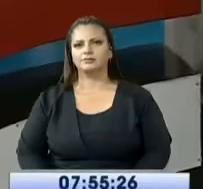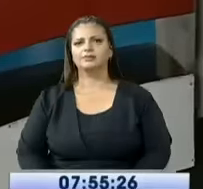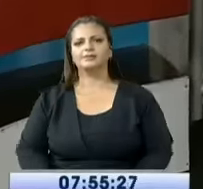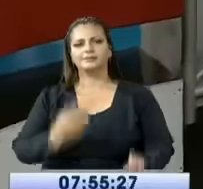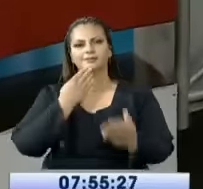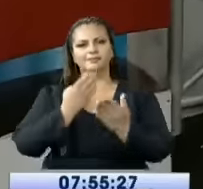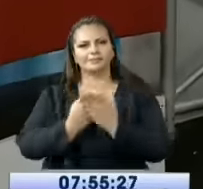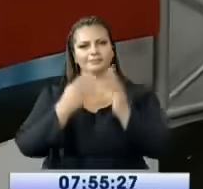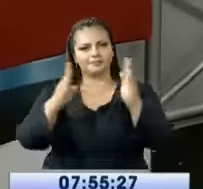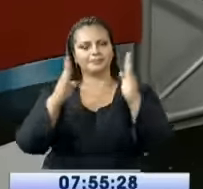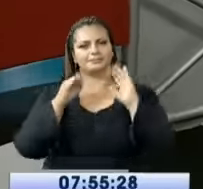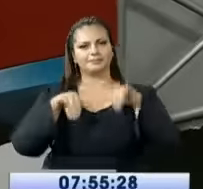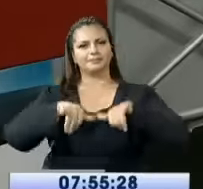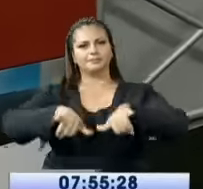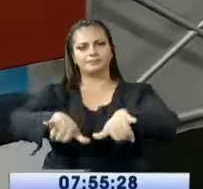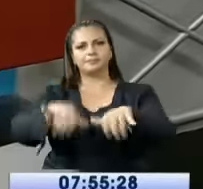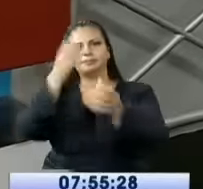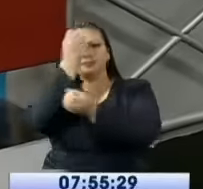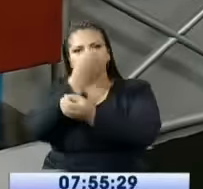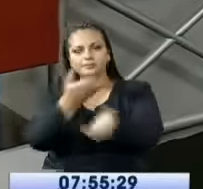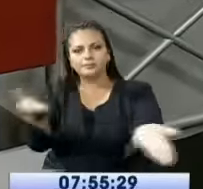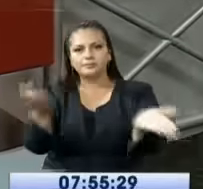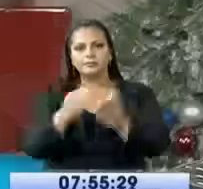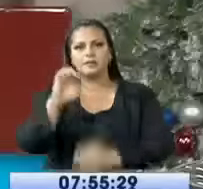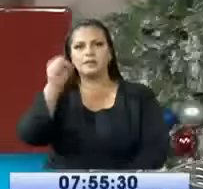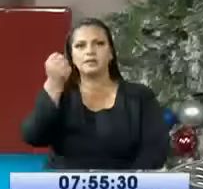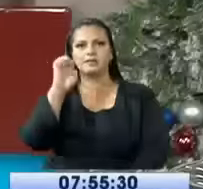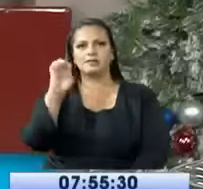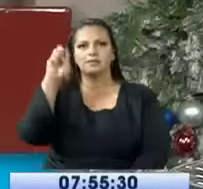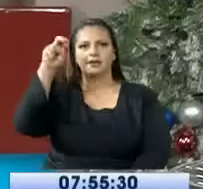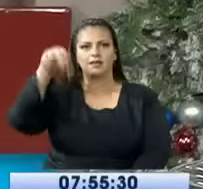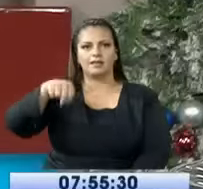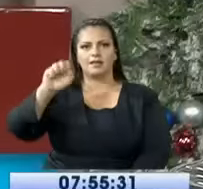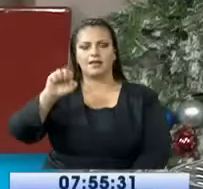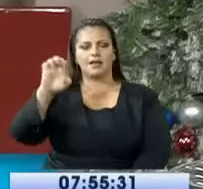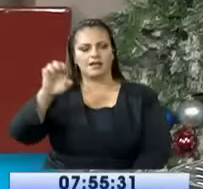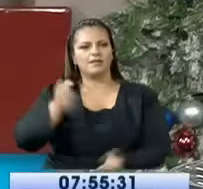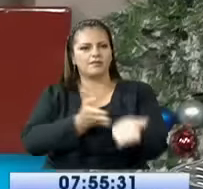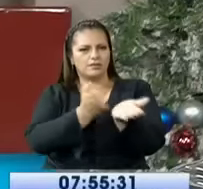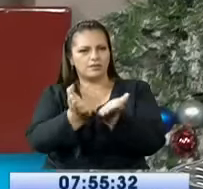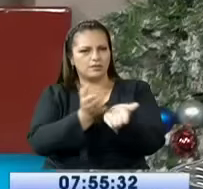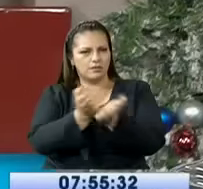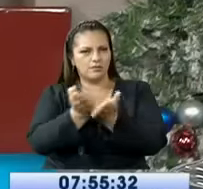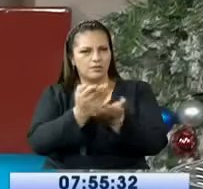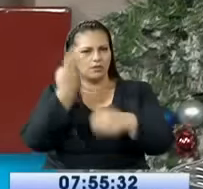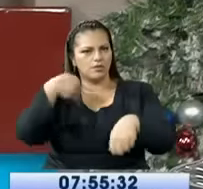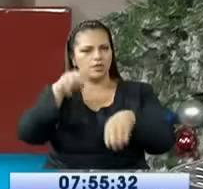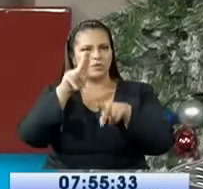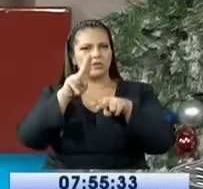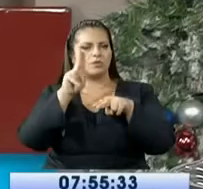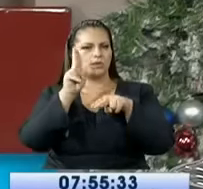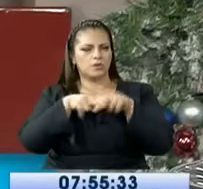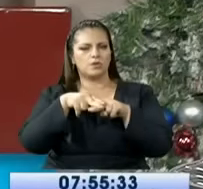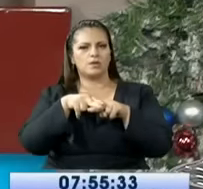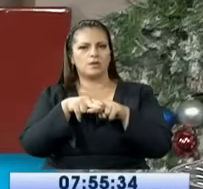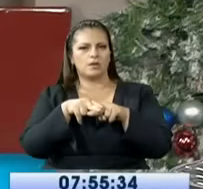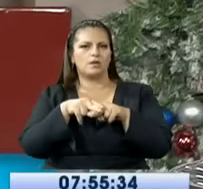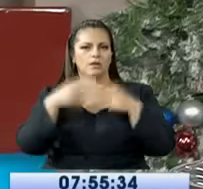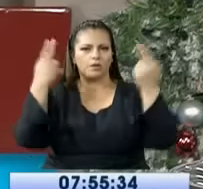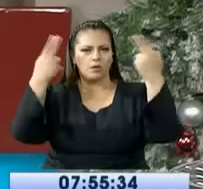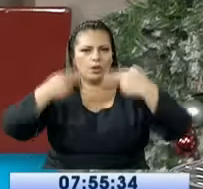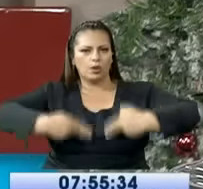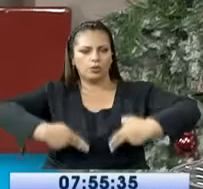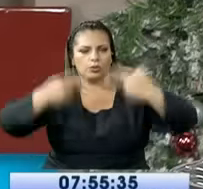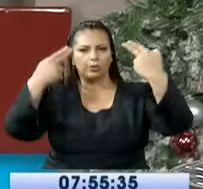Gracias por continuar en nuestra sintonía. Quiero contarles que personal del Servicio Nacional de Aduanas del Ecuador, SENAE, ejecutó un operativo